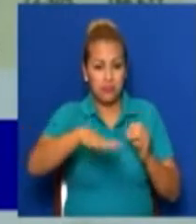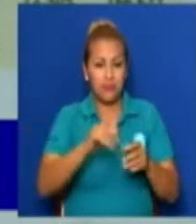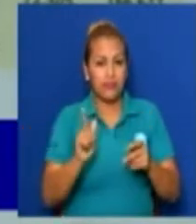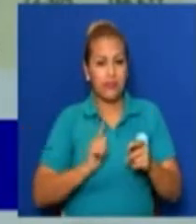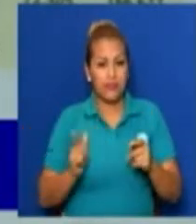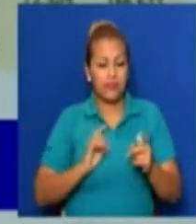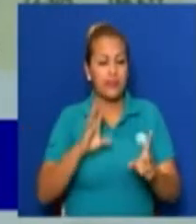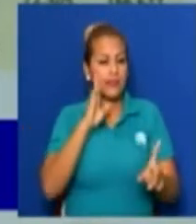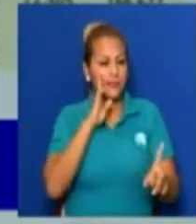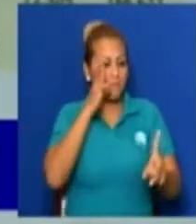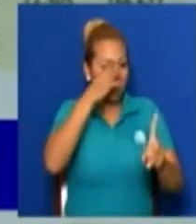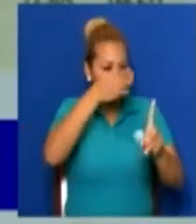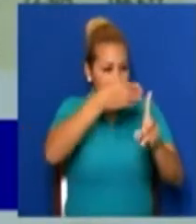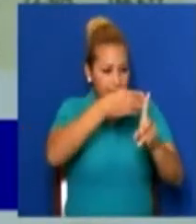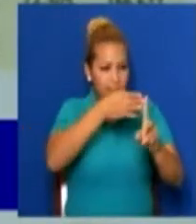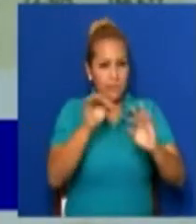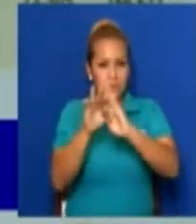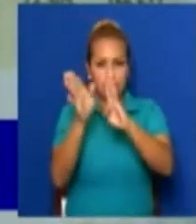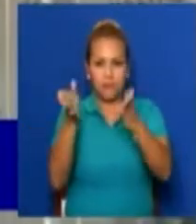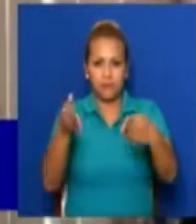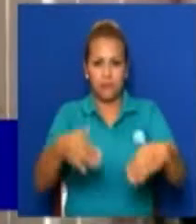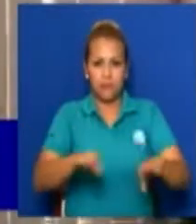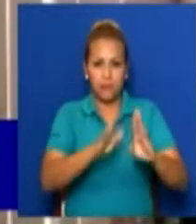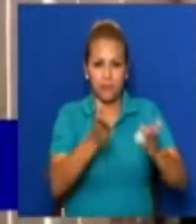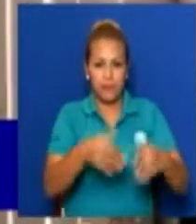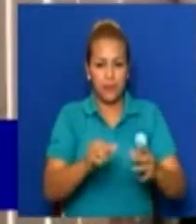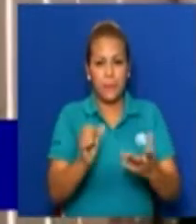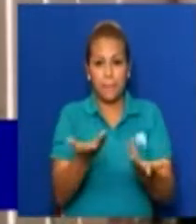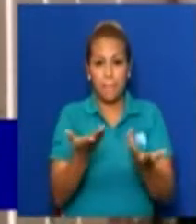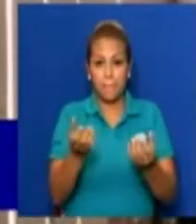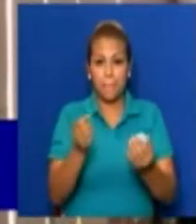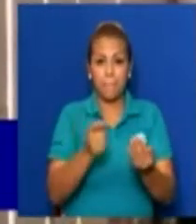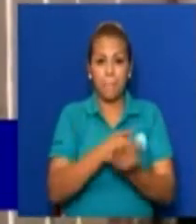a las mujeres. El programa de titulación